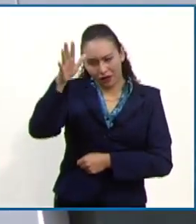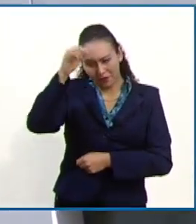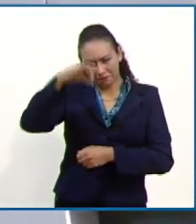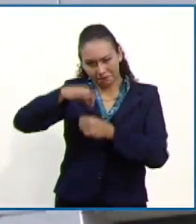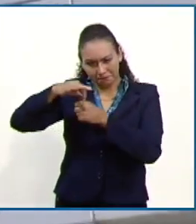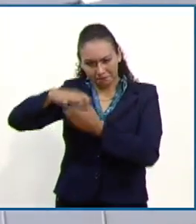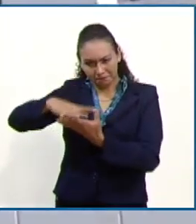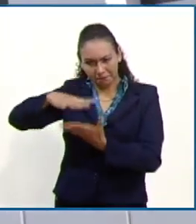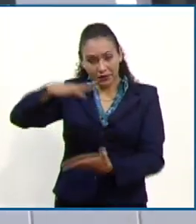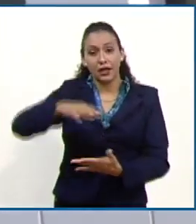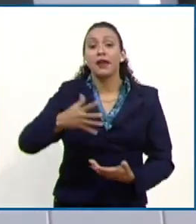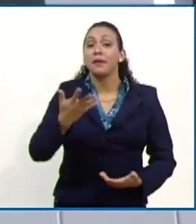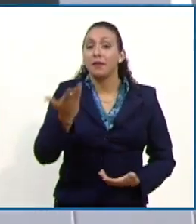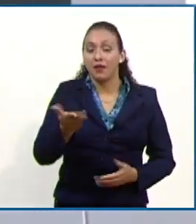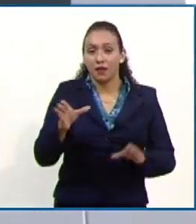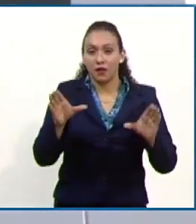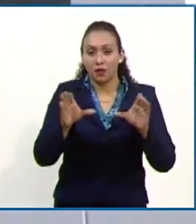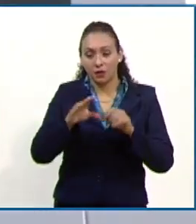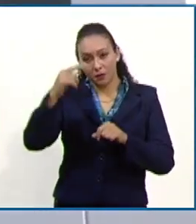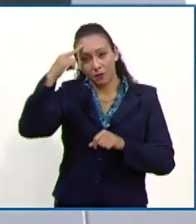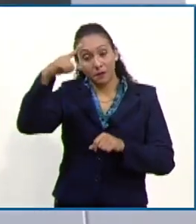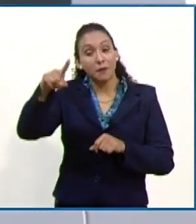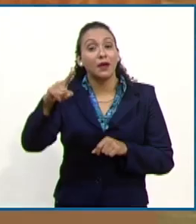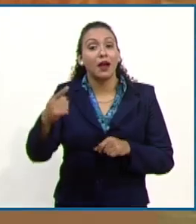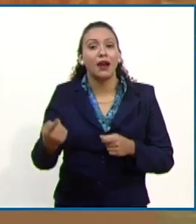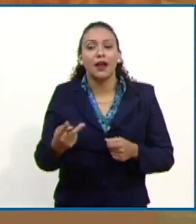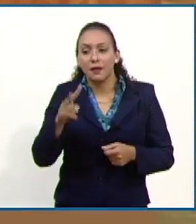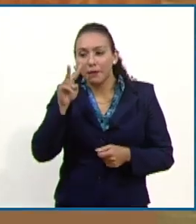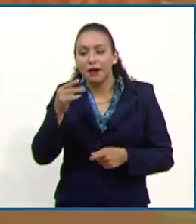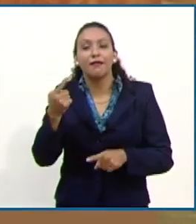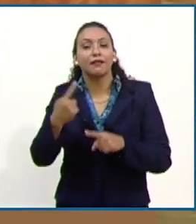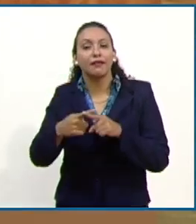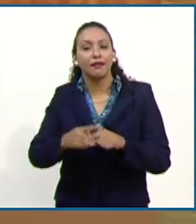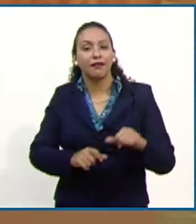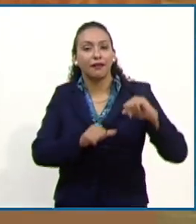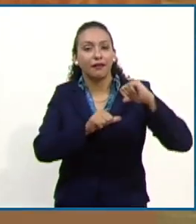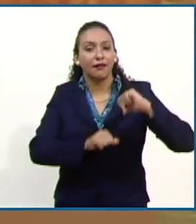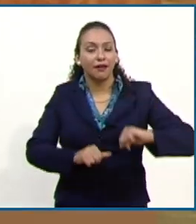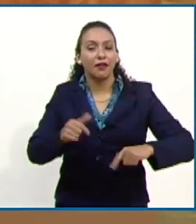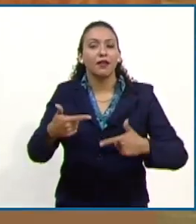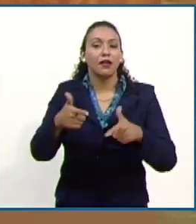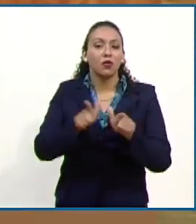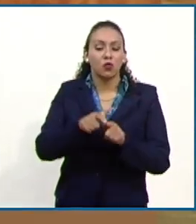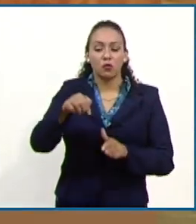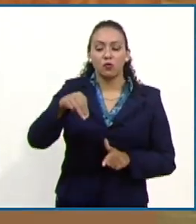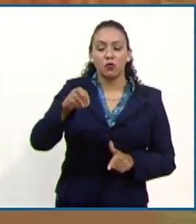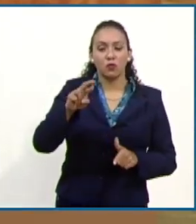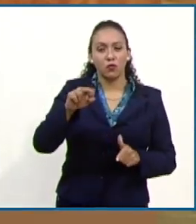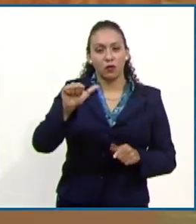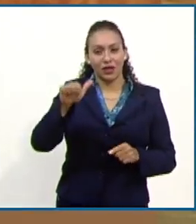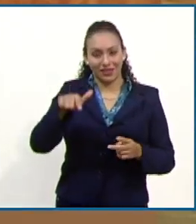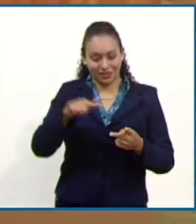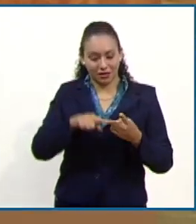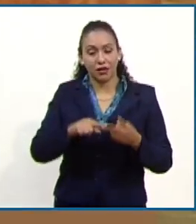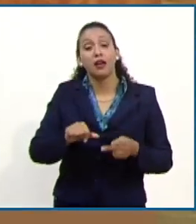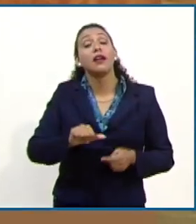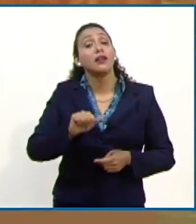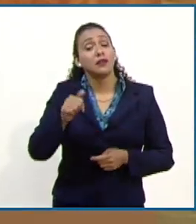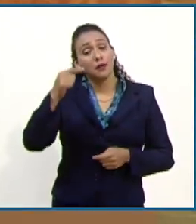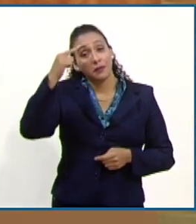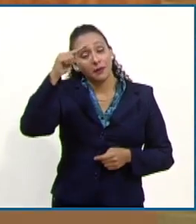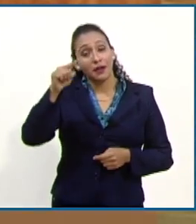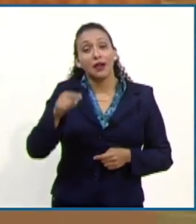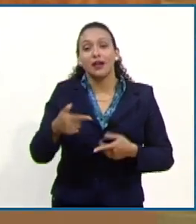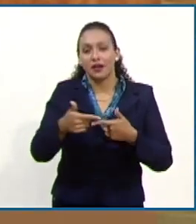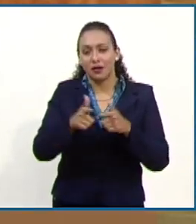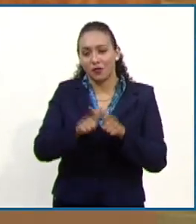expedición de la constancia respectiva a las fórmulas postuladas por el Partido Morena y de primera minoría a las fórmulas registradas por el